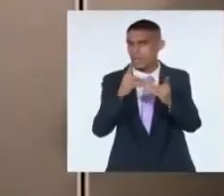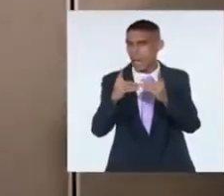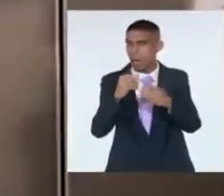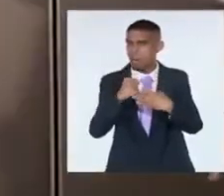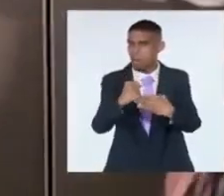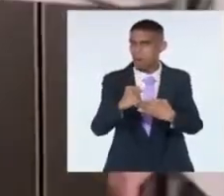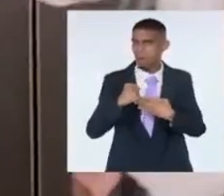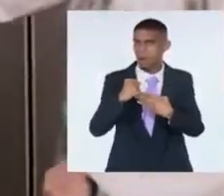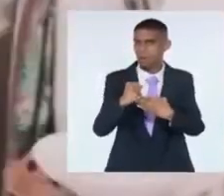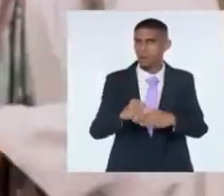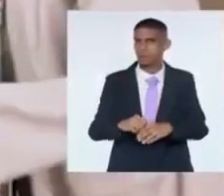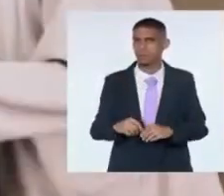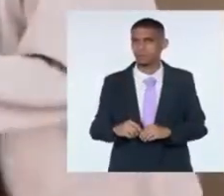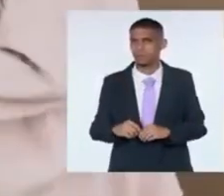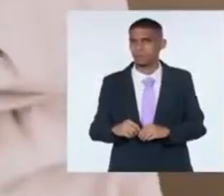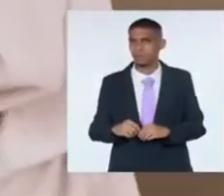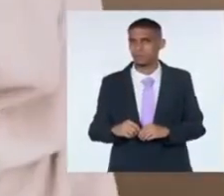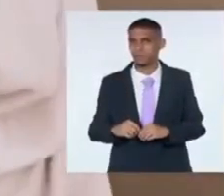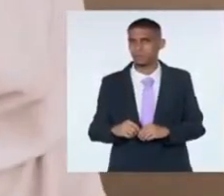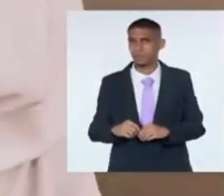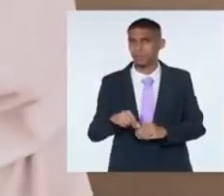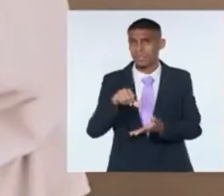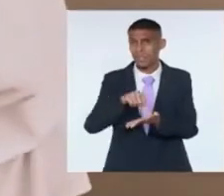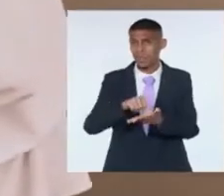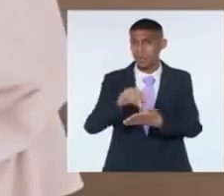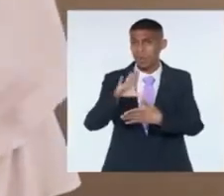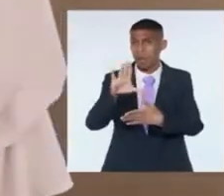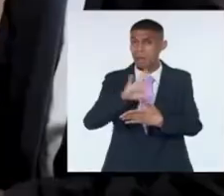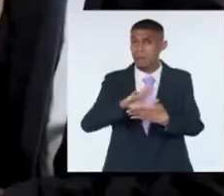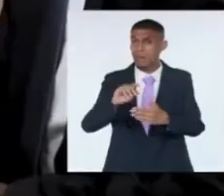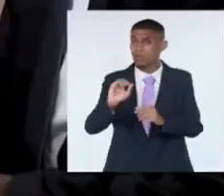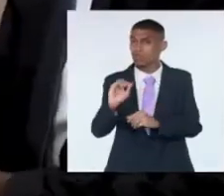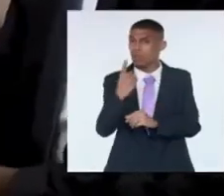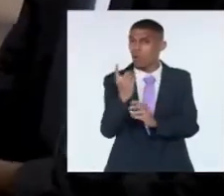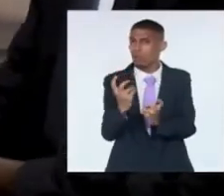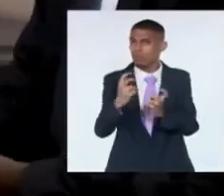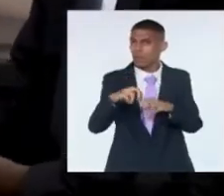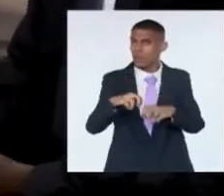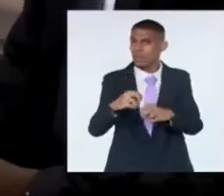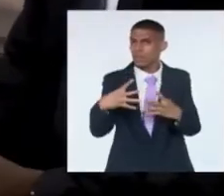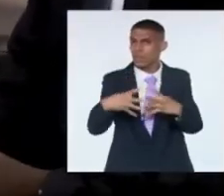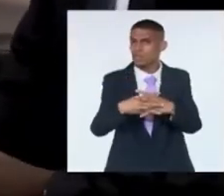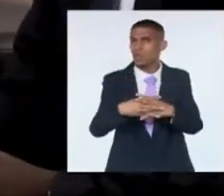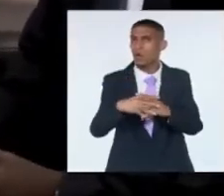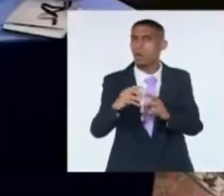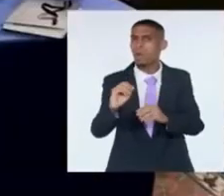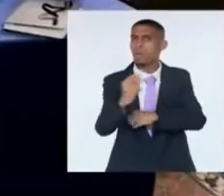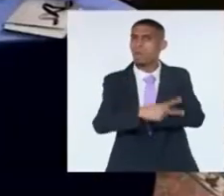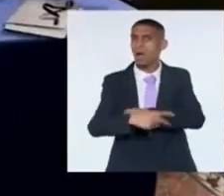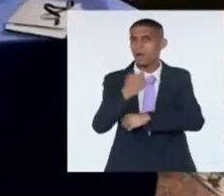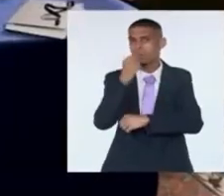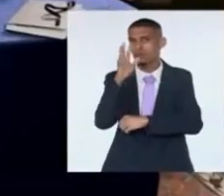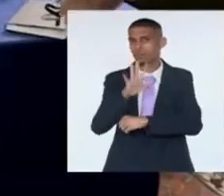el momento la nación centroamericana solo tenía relaciones diplomáticas con un país africano Marruecos